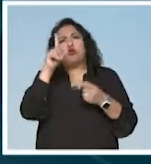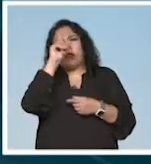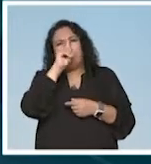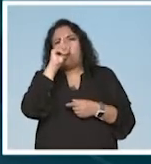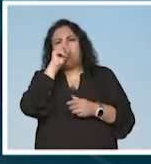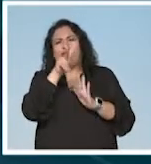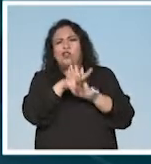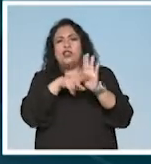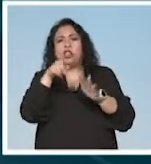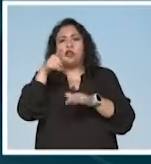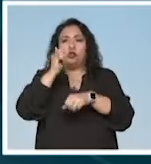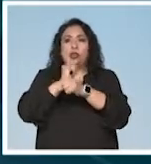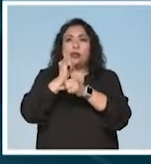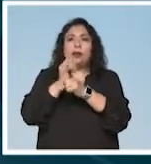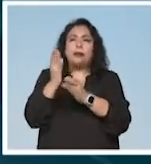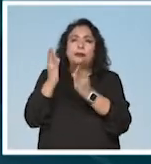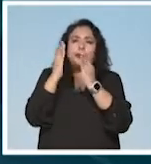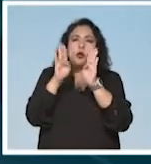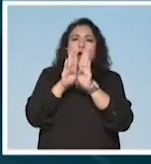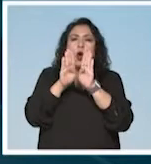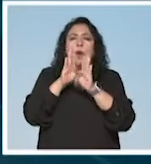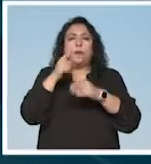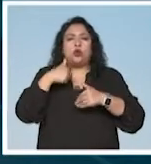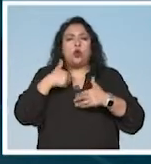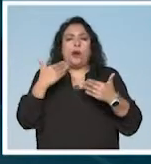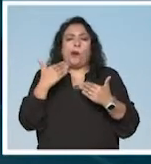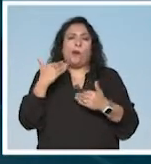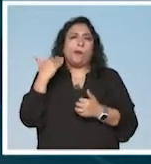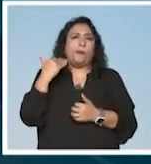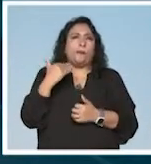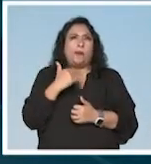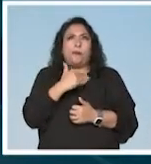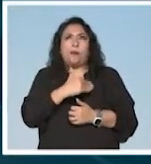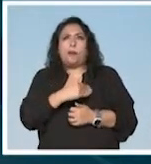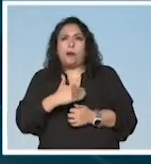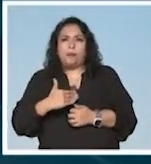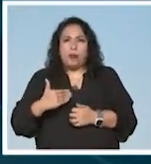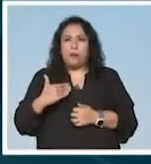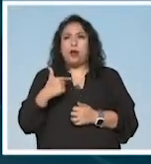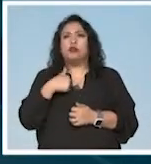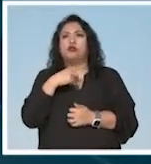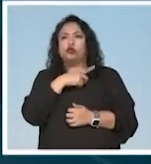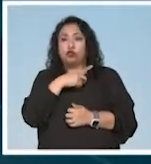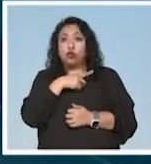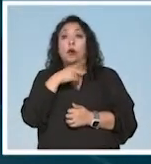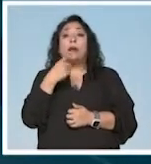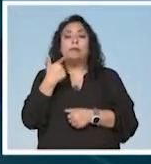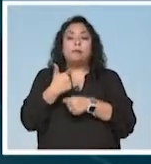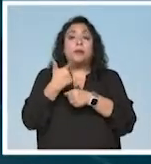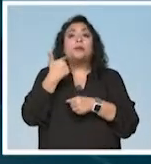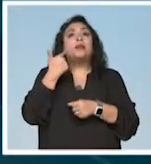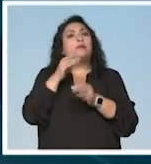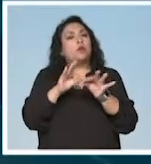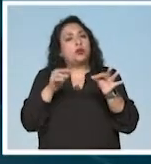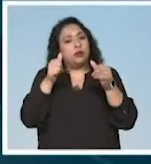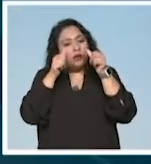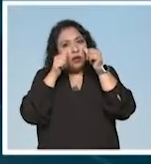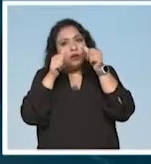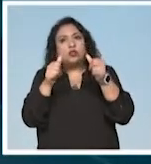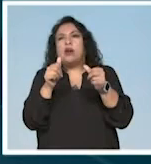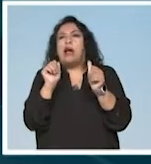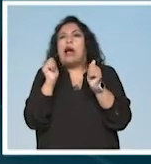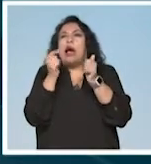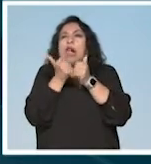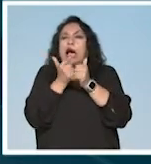en internet que nos enseñan Cómo realizar este autodiagnóstico es indispensable estar al pendiente de